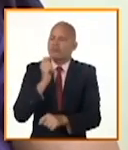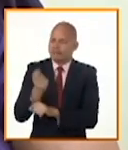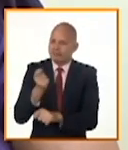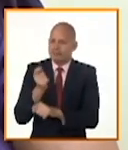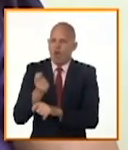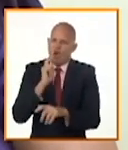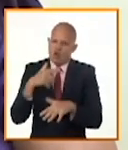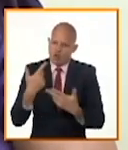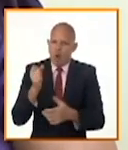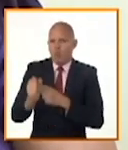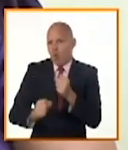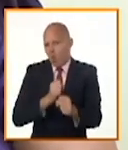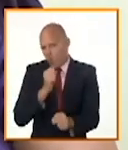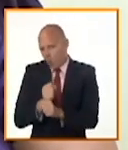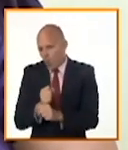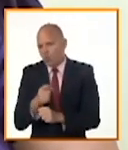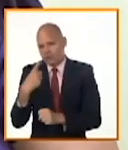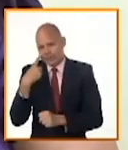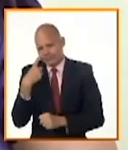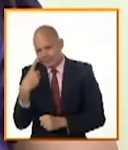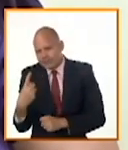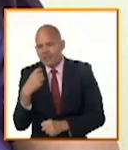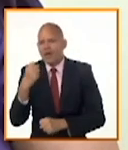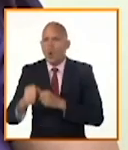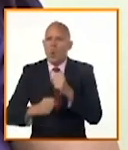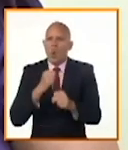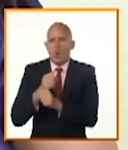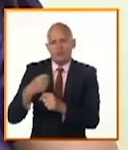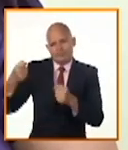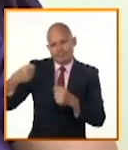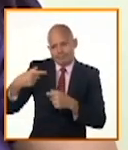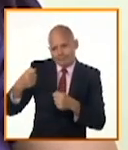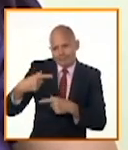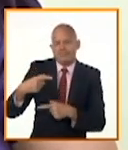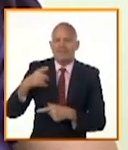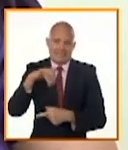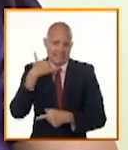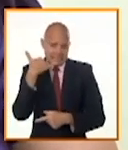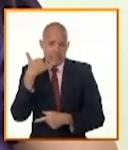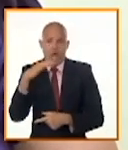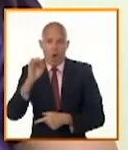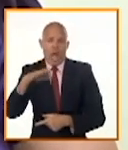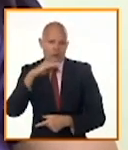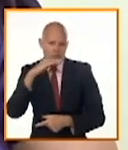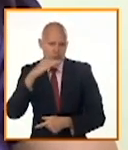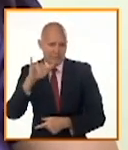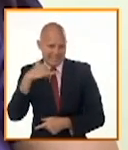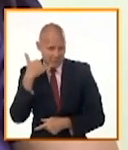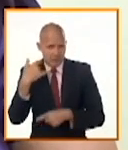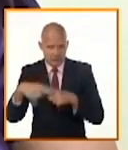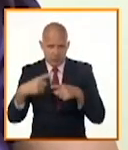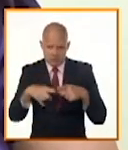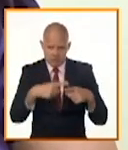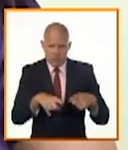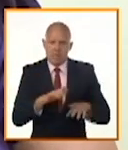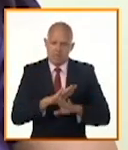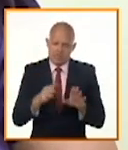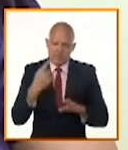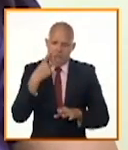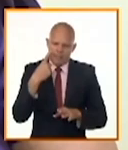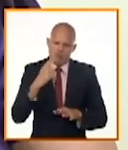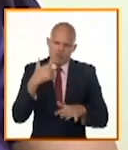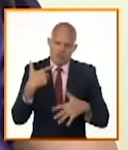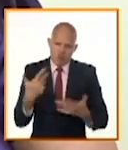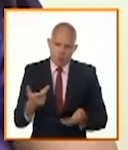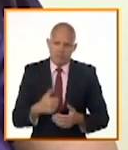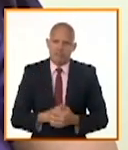a través de las plataformas en zona y de transfer móvil la todos los servicios que ellos prestan o los productos que